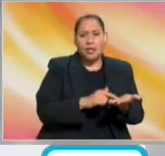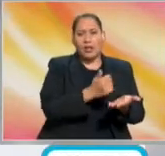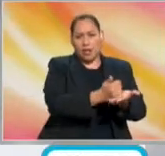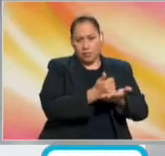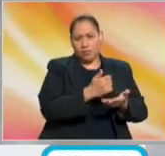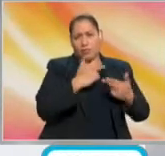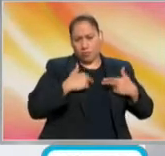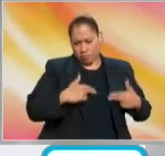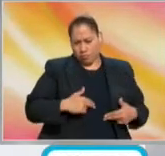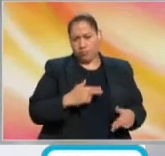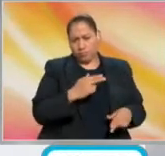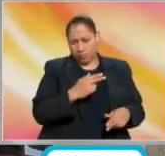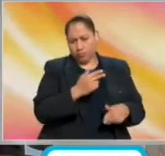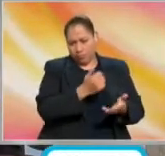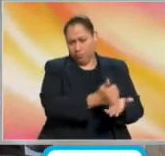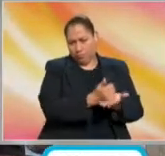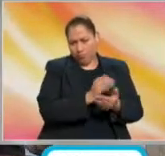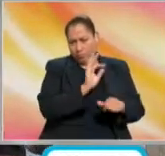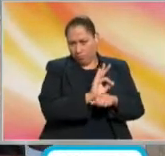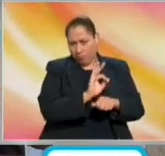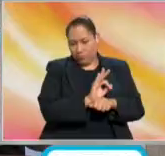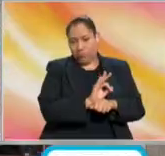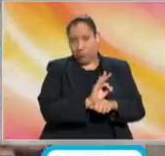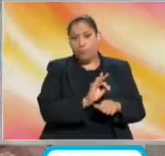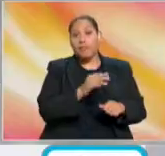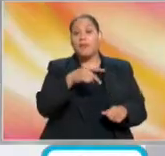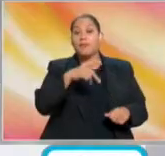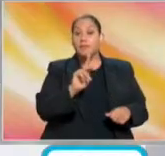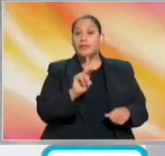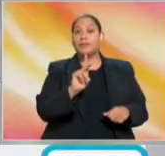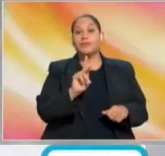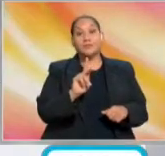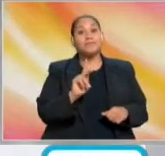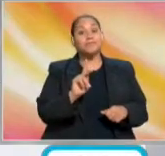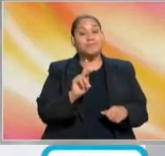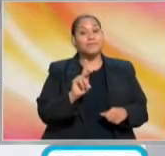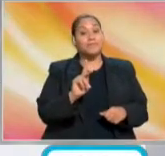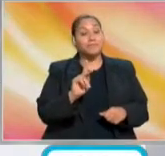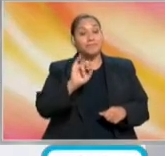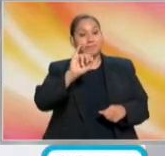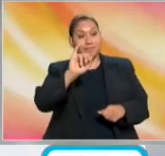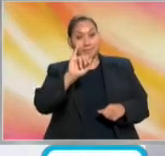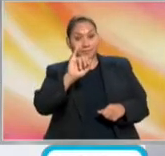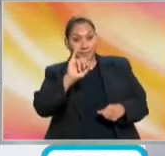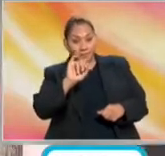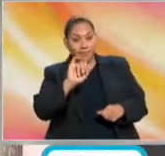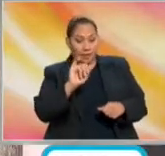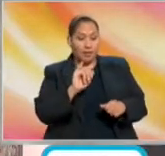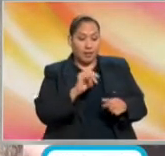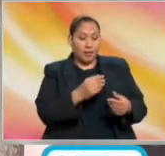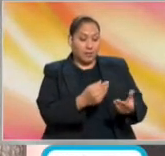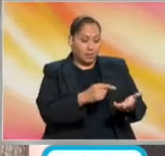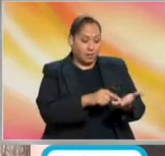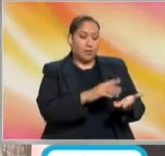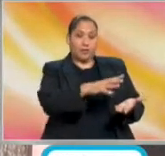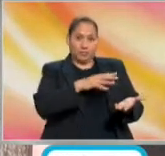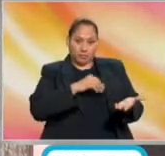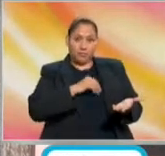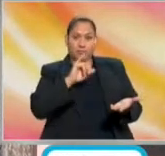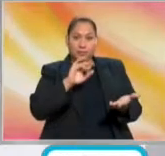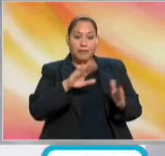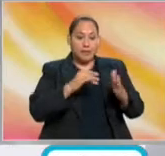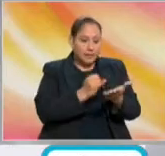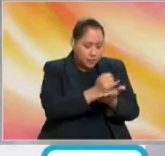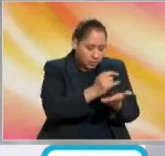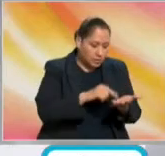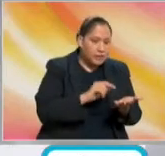ser humano, no el ser humano en manos de la tecnología. Claro. Pero sí, sin duda, nos influye en todas las decisiones